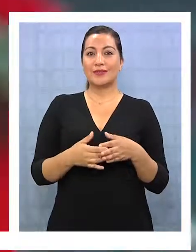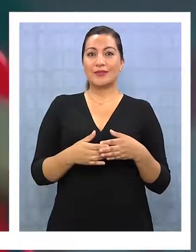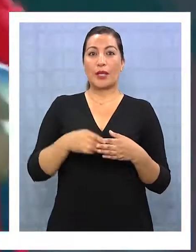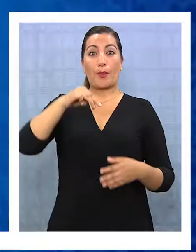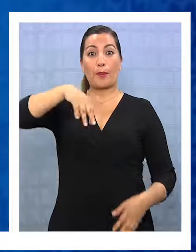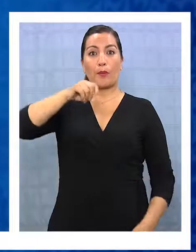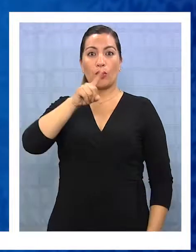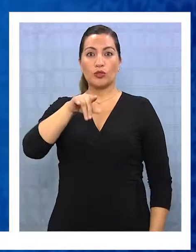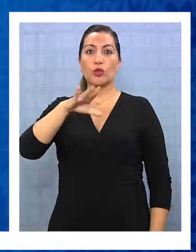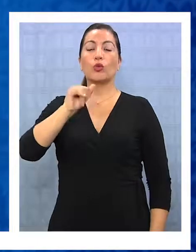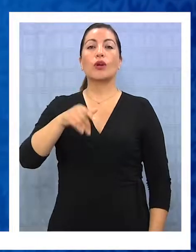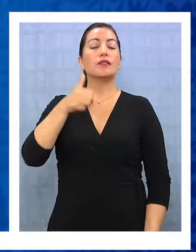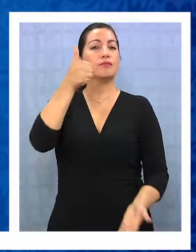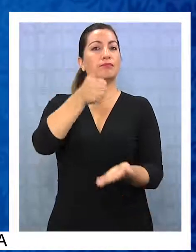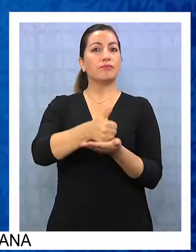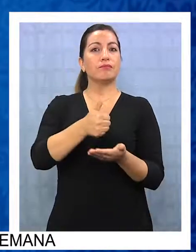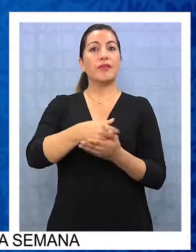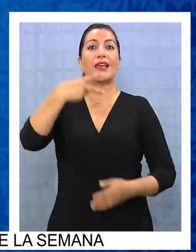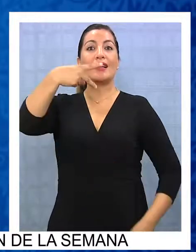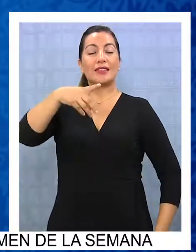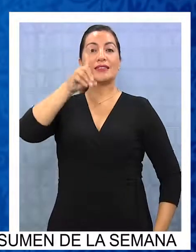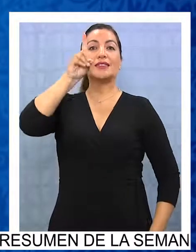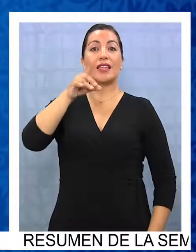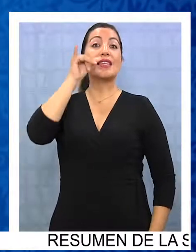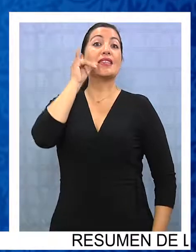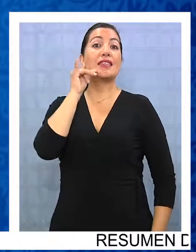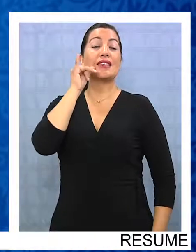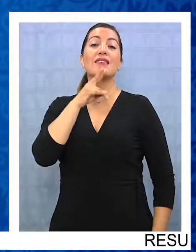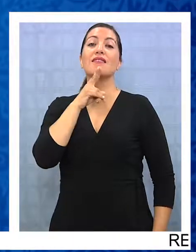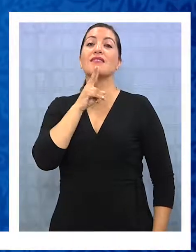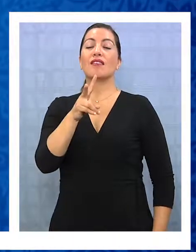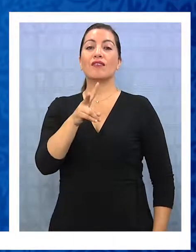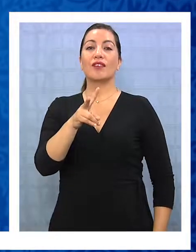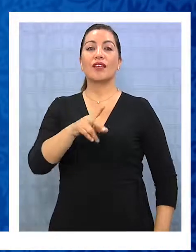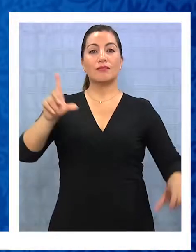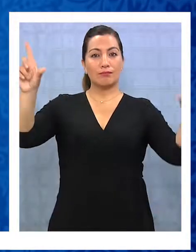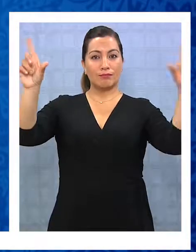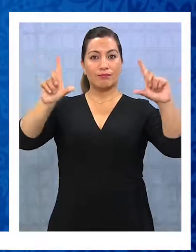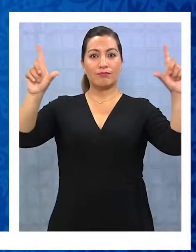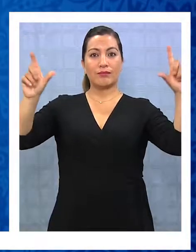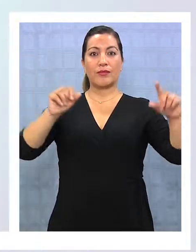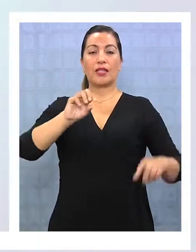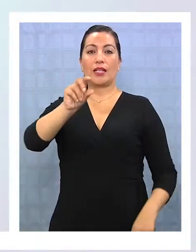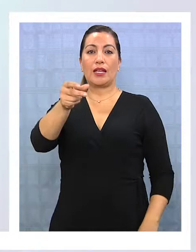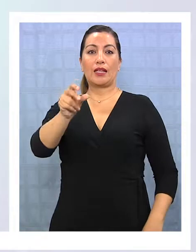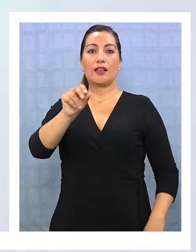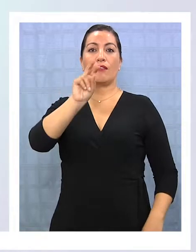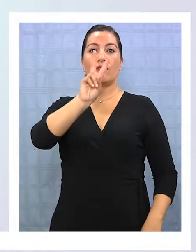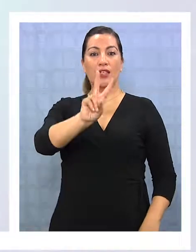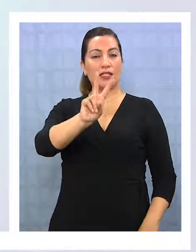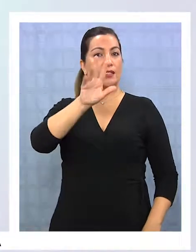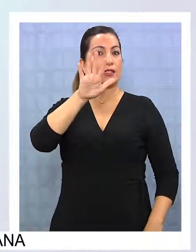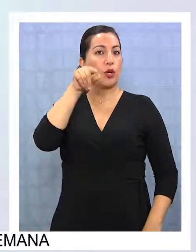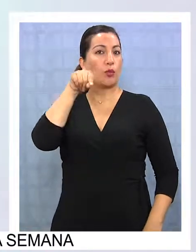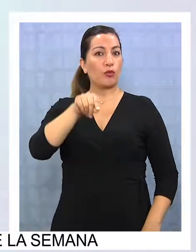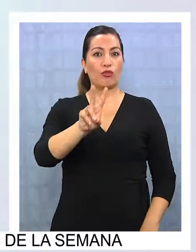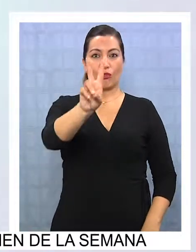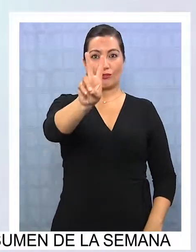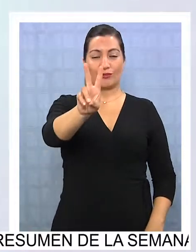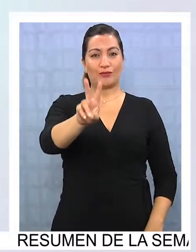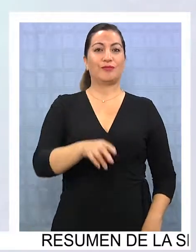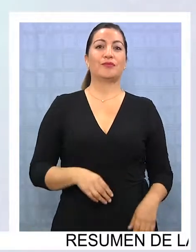La copa será transmitida en HD por Iquique Televisión en su frecuencia 25.2. La copa seisan.